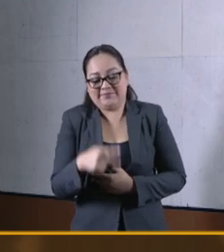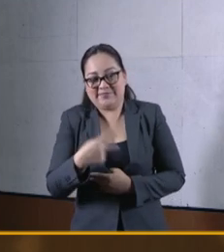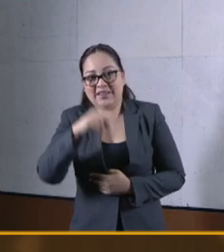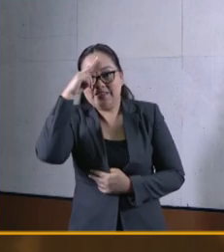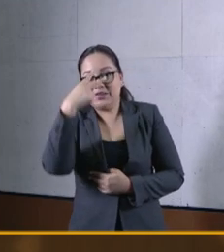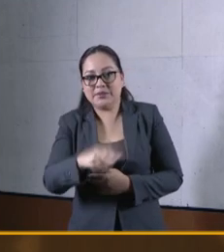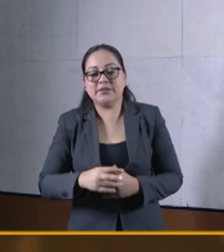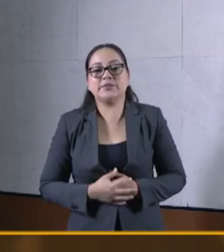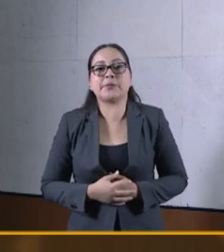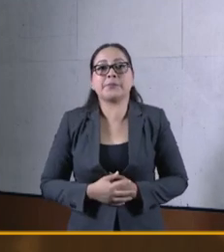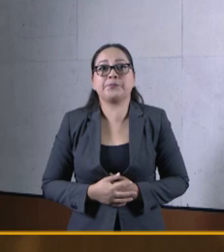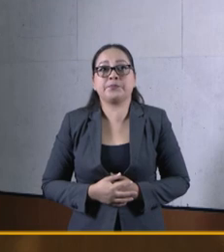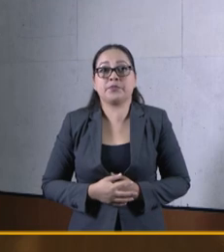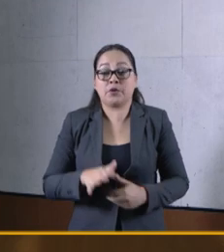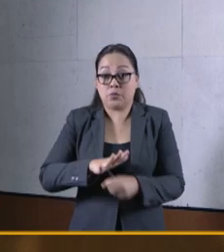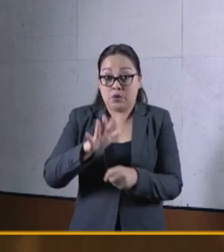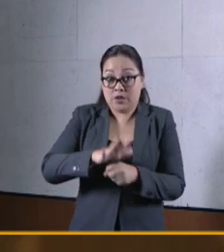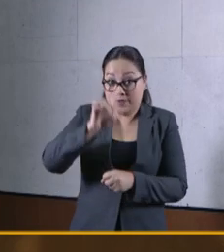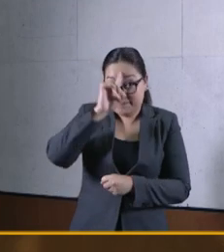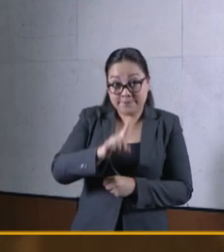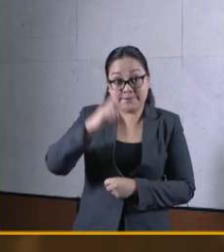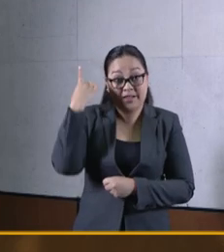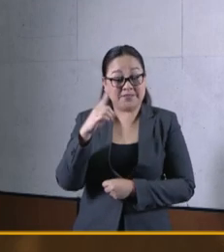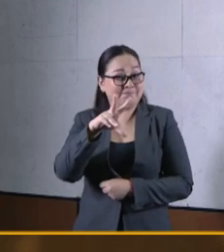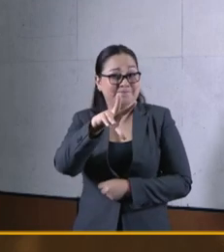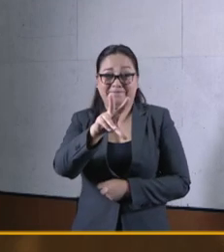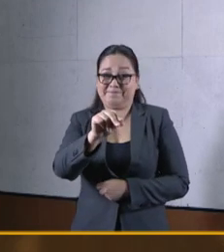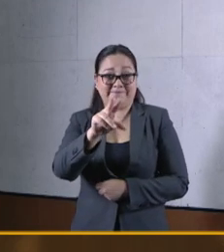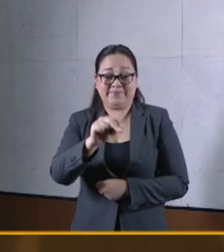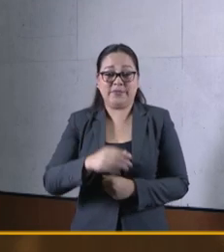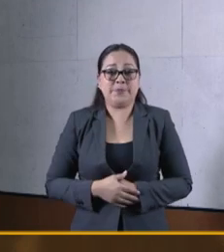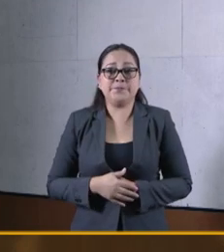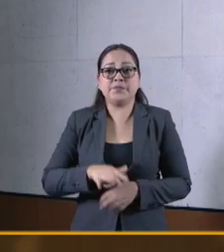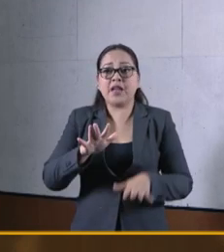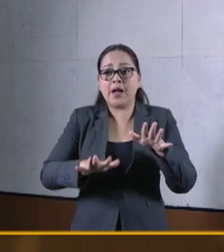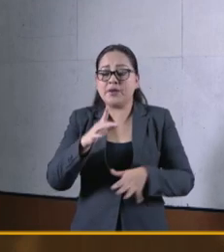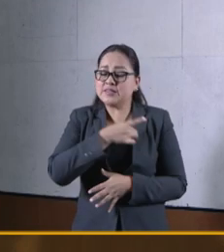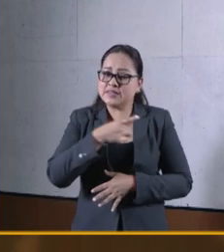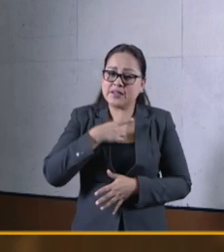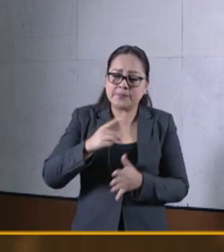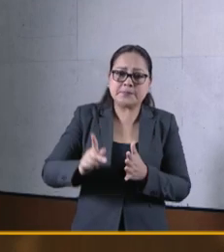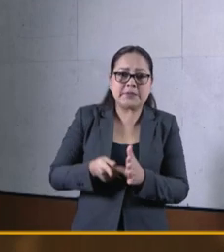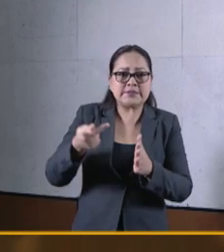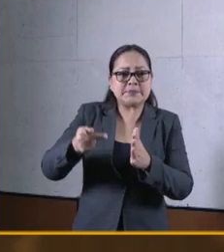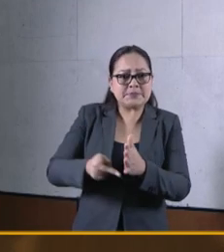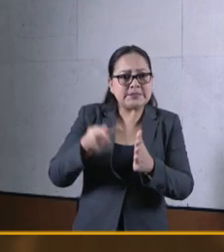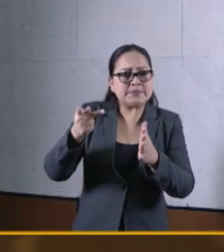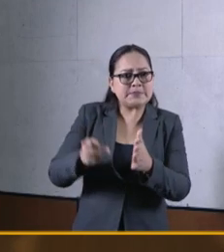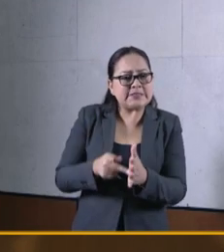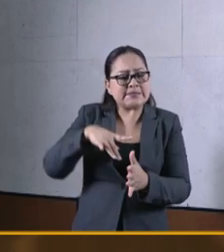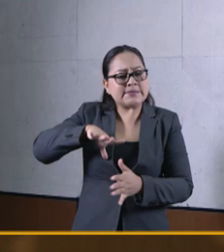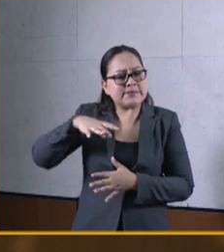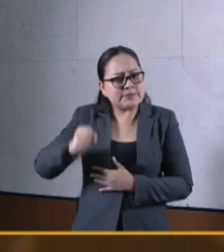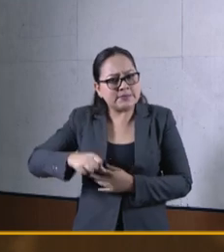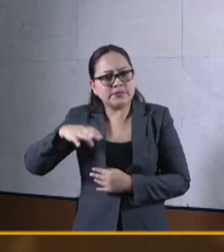lo cual no es nada fácil a veces hay que intentarlo una y otra vez son 120